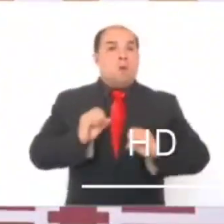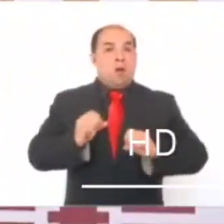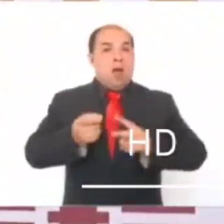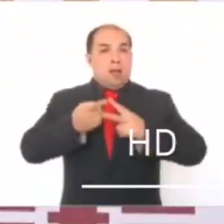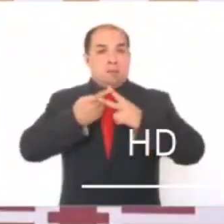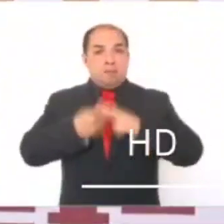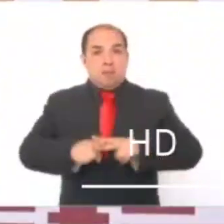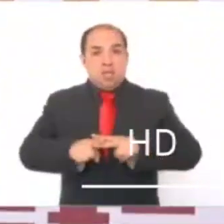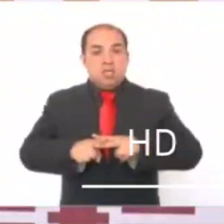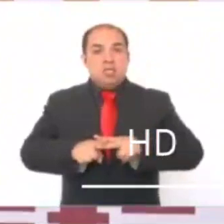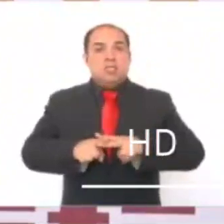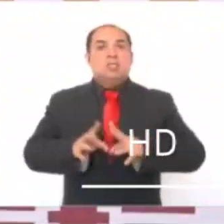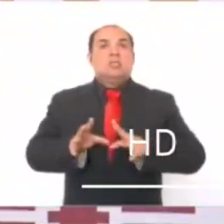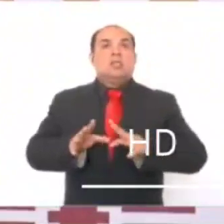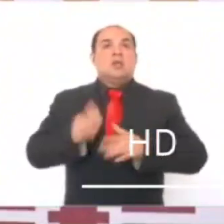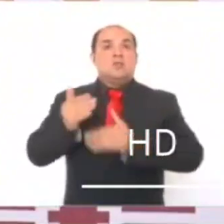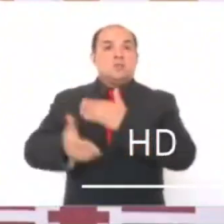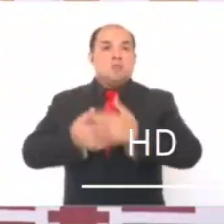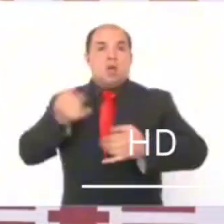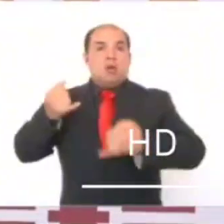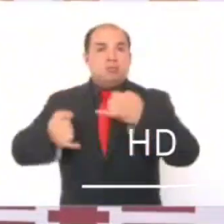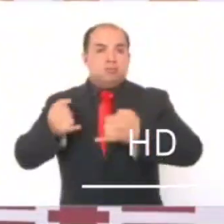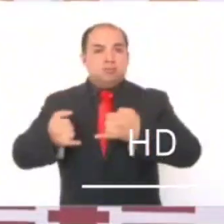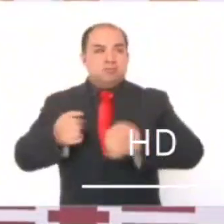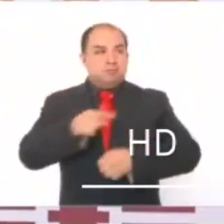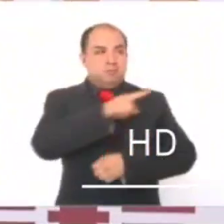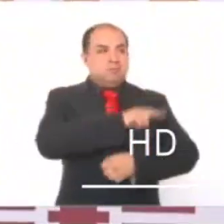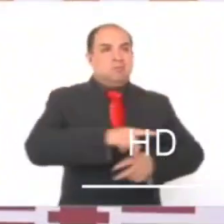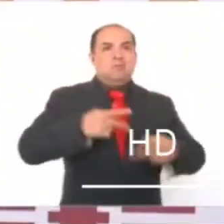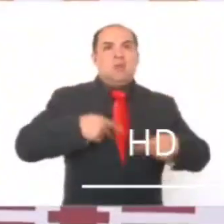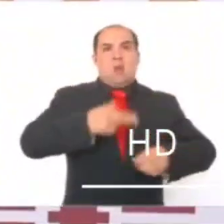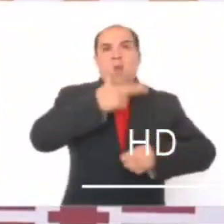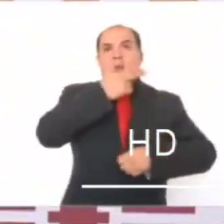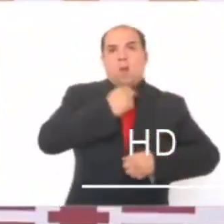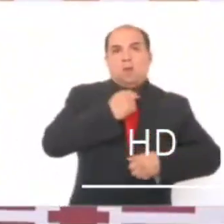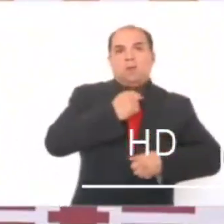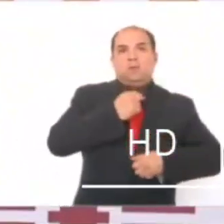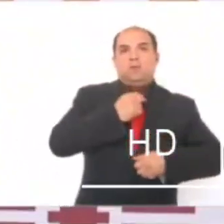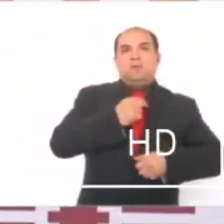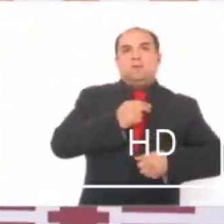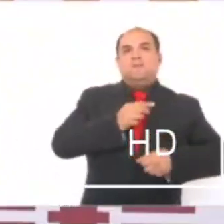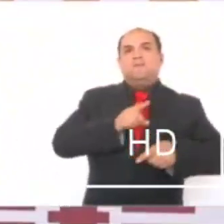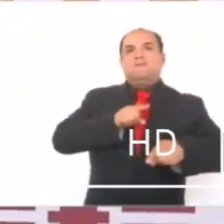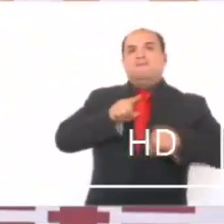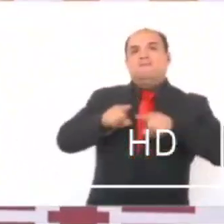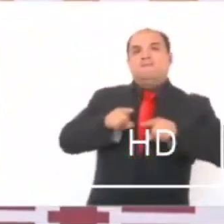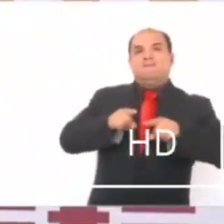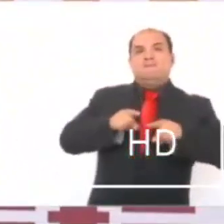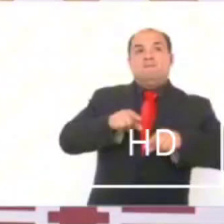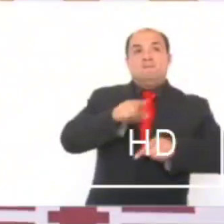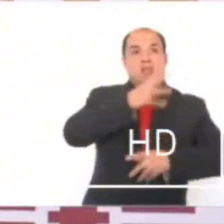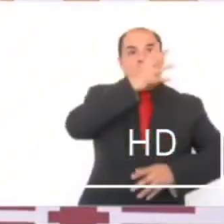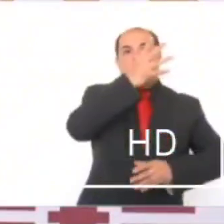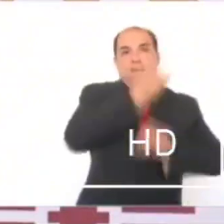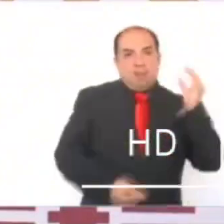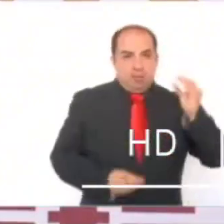del ejercicio de la acción penal, los agresores encontraban el modo de